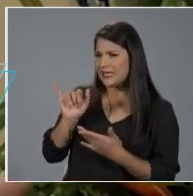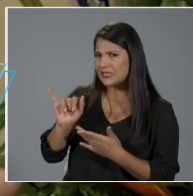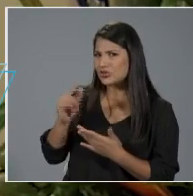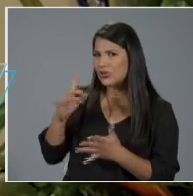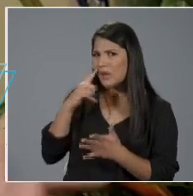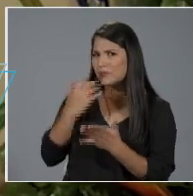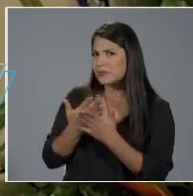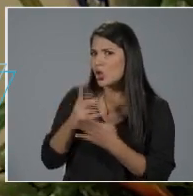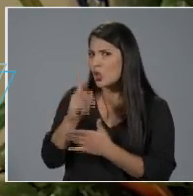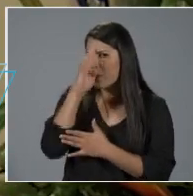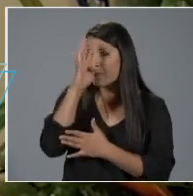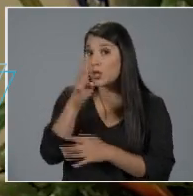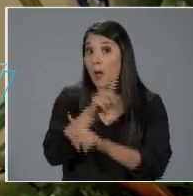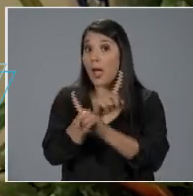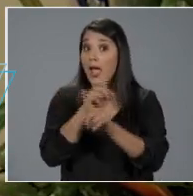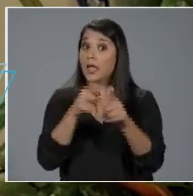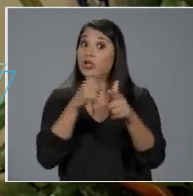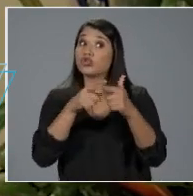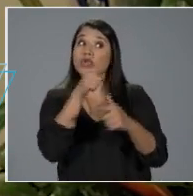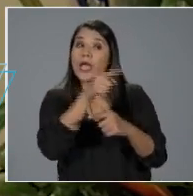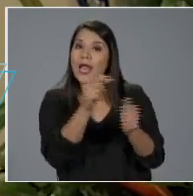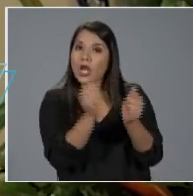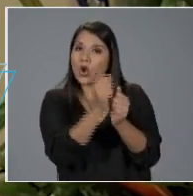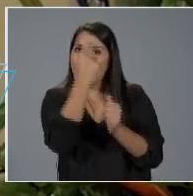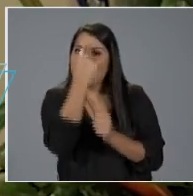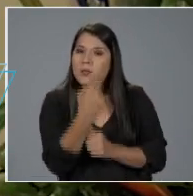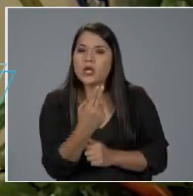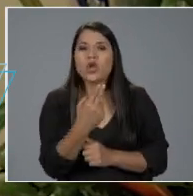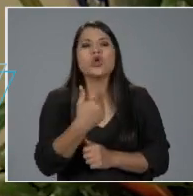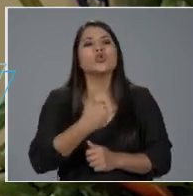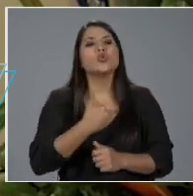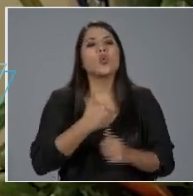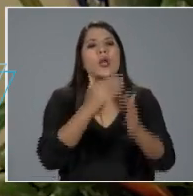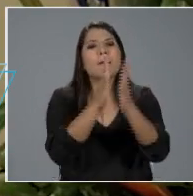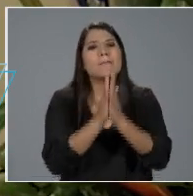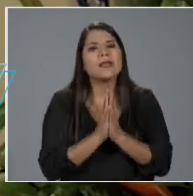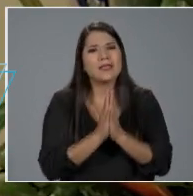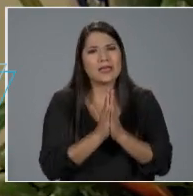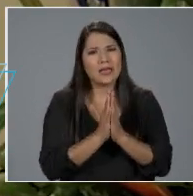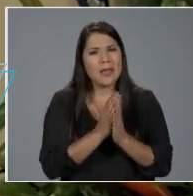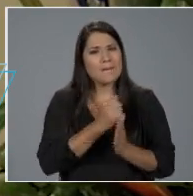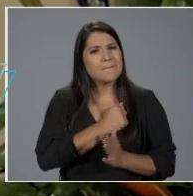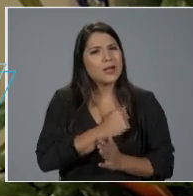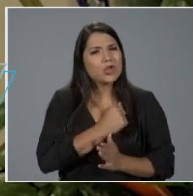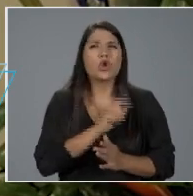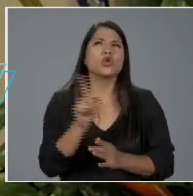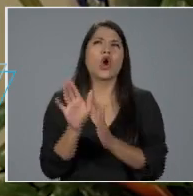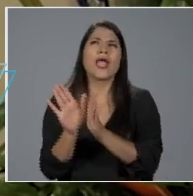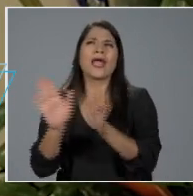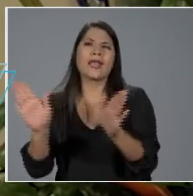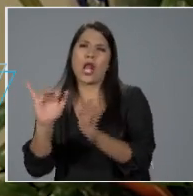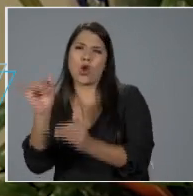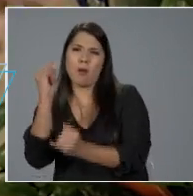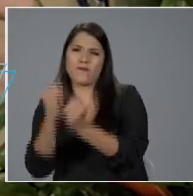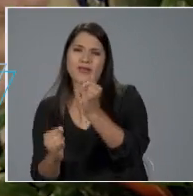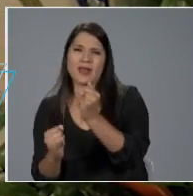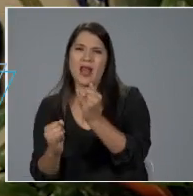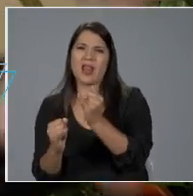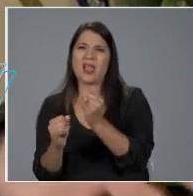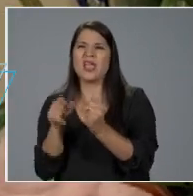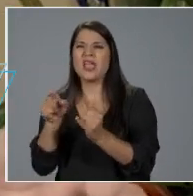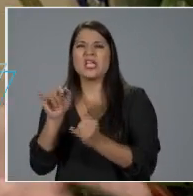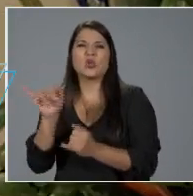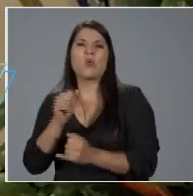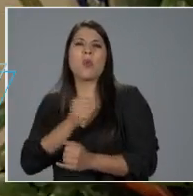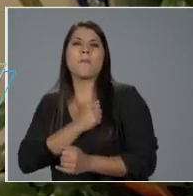debería haber ahí con humildad, haber pedido perdón, no un perdón tan general como el que al final planteó, que queda más bien como un perdón